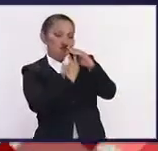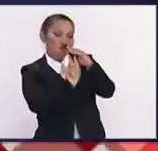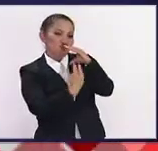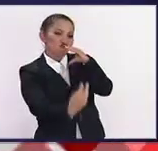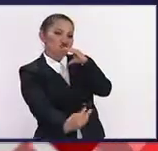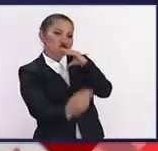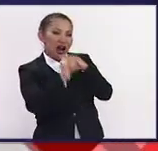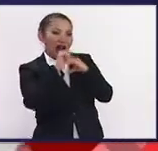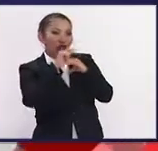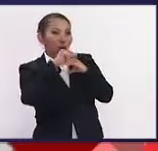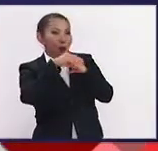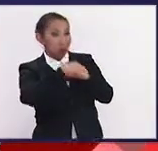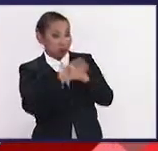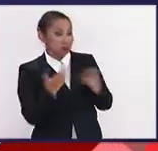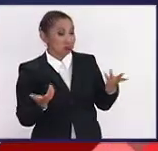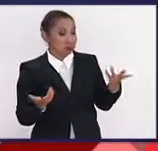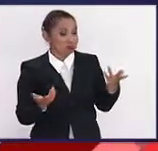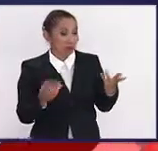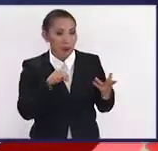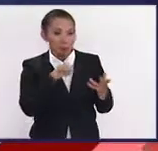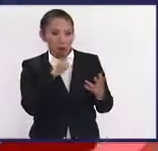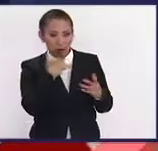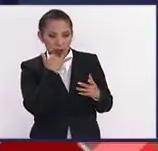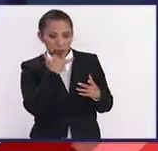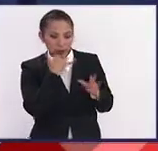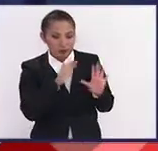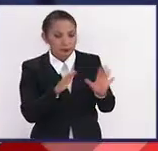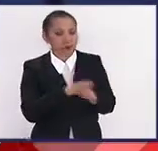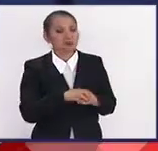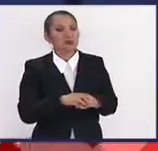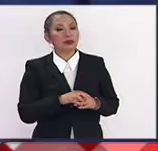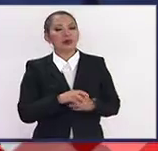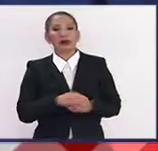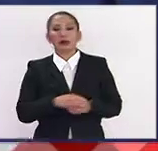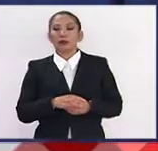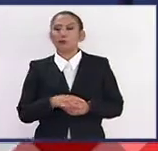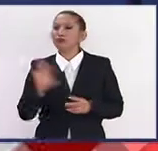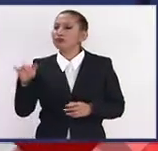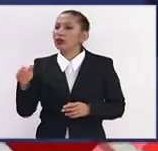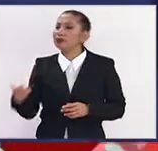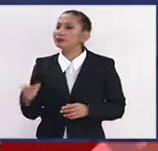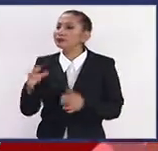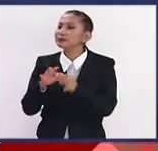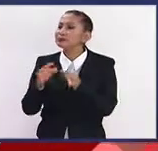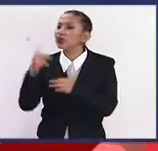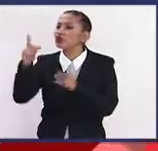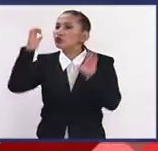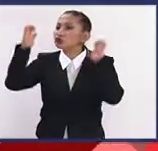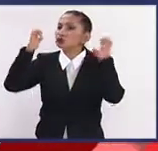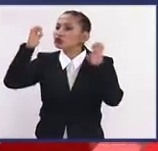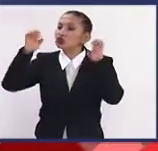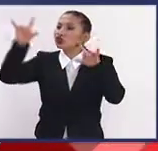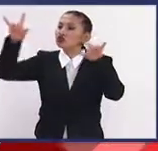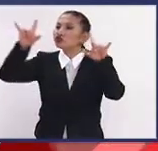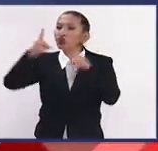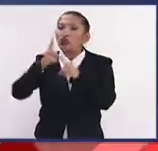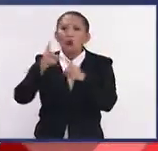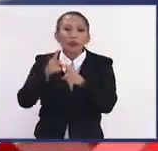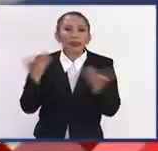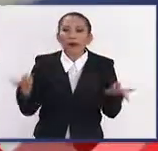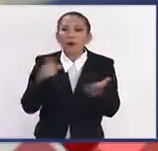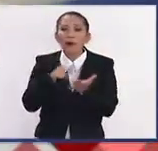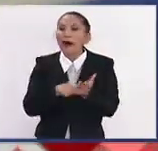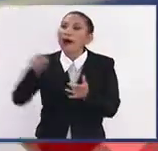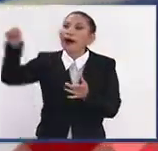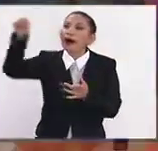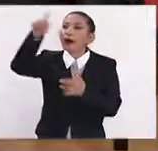del átomo, entonces, de la molécula, perdón. Claro. Oye, Eduardo, y platícanos de tus exposiciones, ¿dónde has